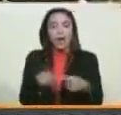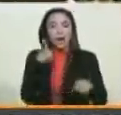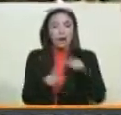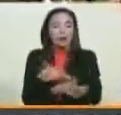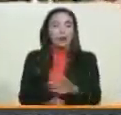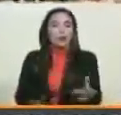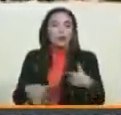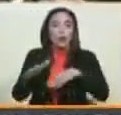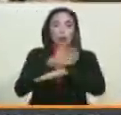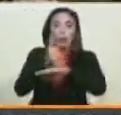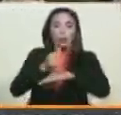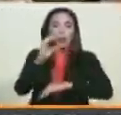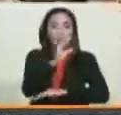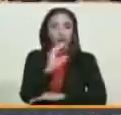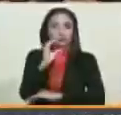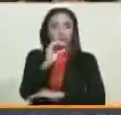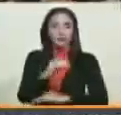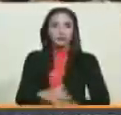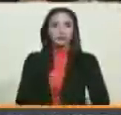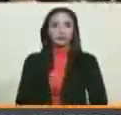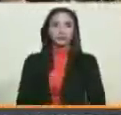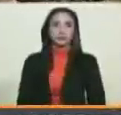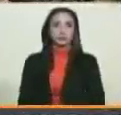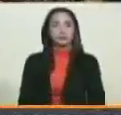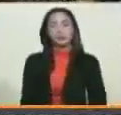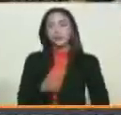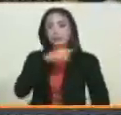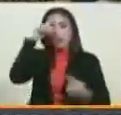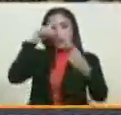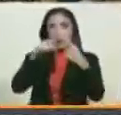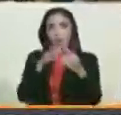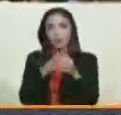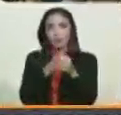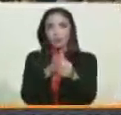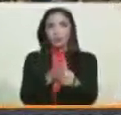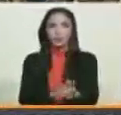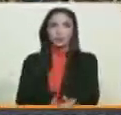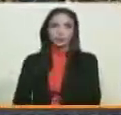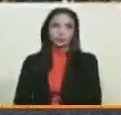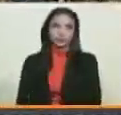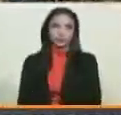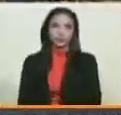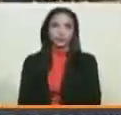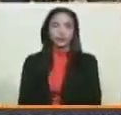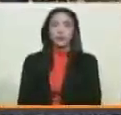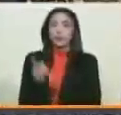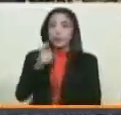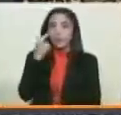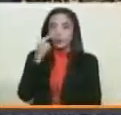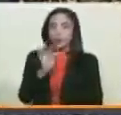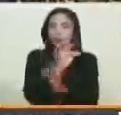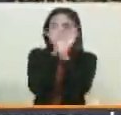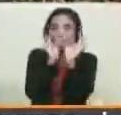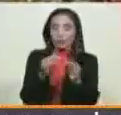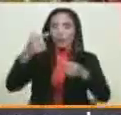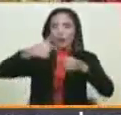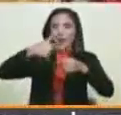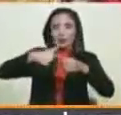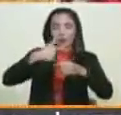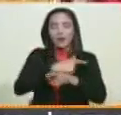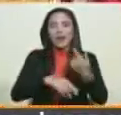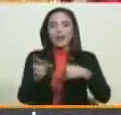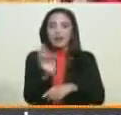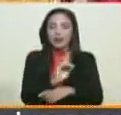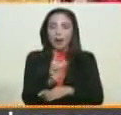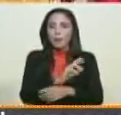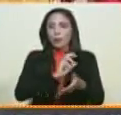criminales colombianas. Es el camino. Y diseñar un subsidio directo a la gasolina para